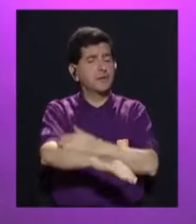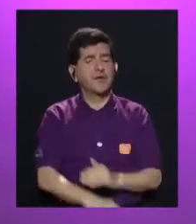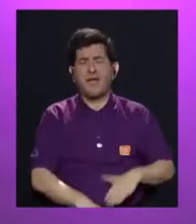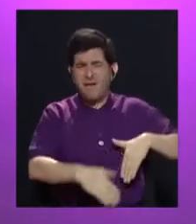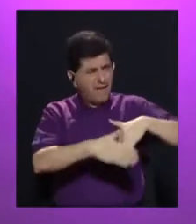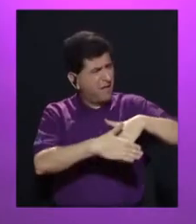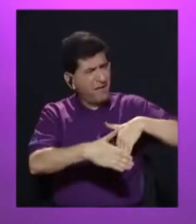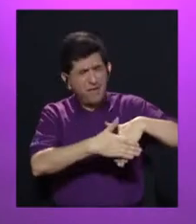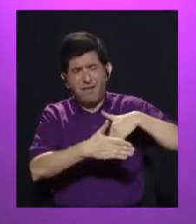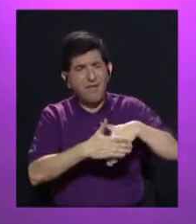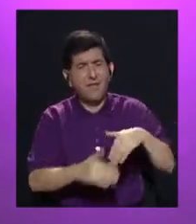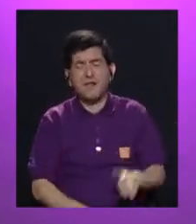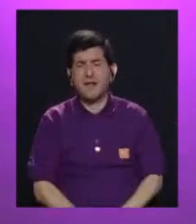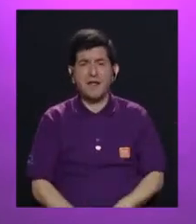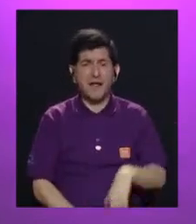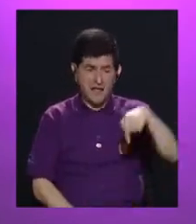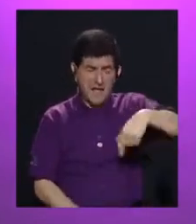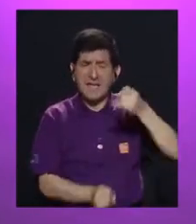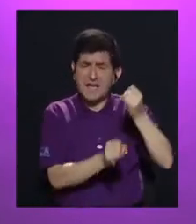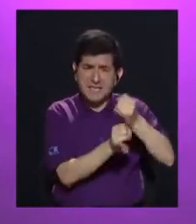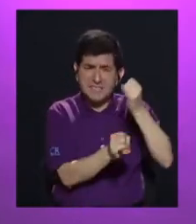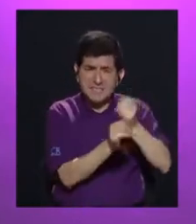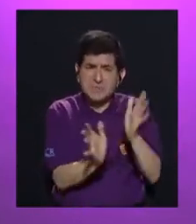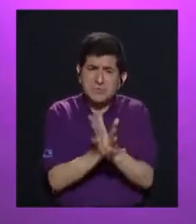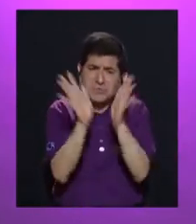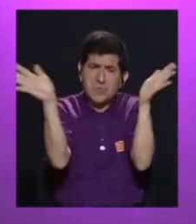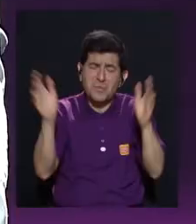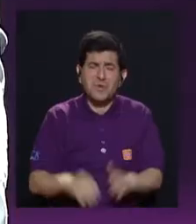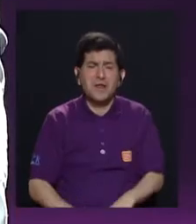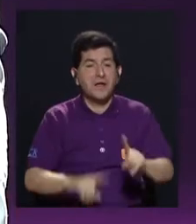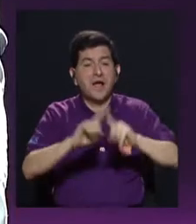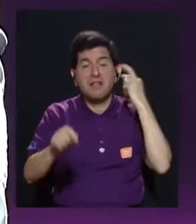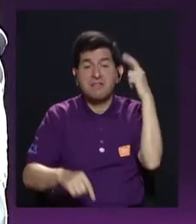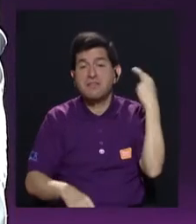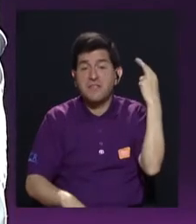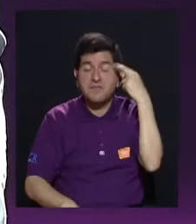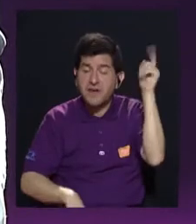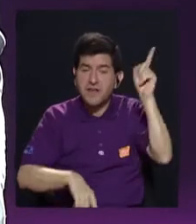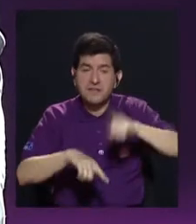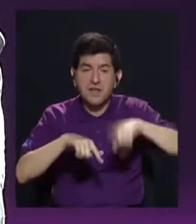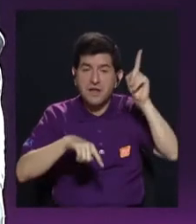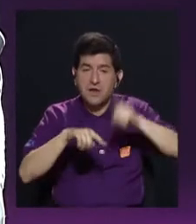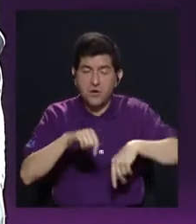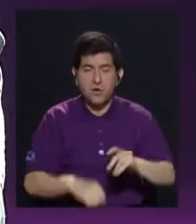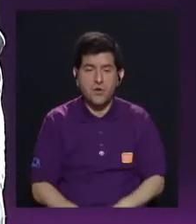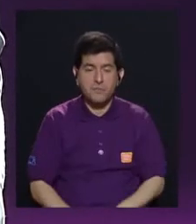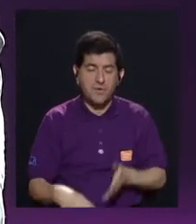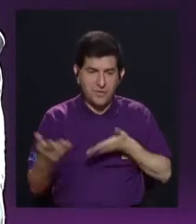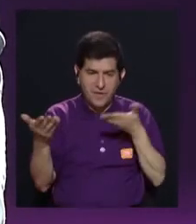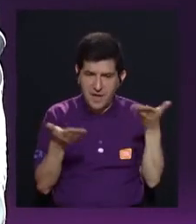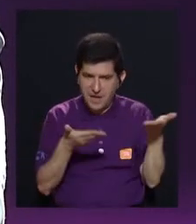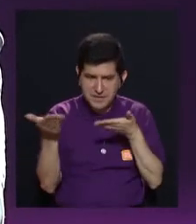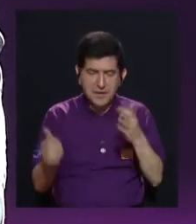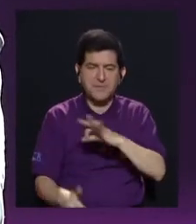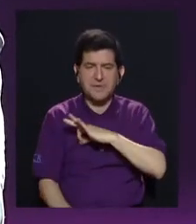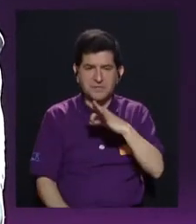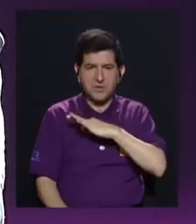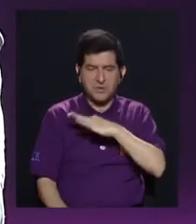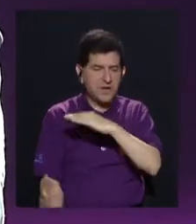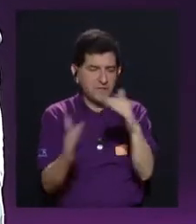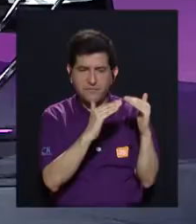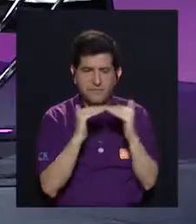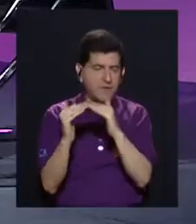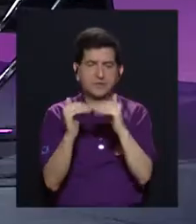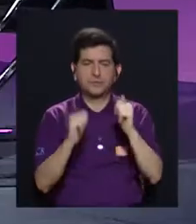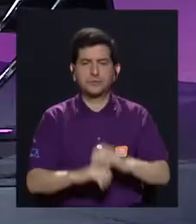parte de esta institucionalidad pública que por múltiples razones no se ha podido colocar al servicio del bienestar de la población